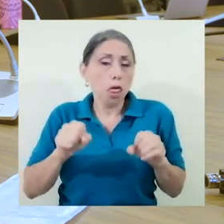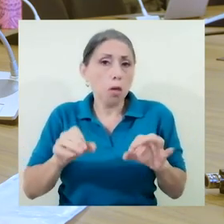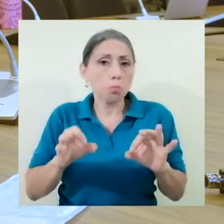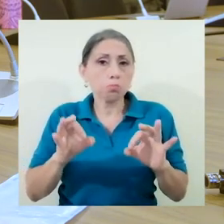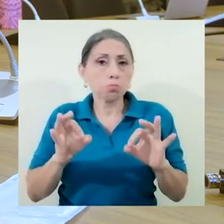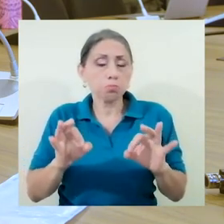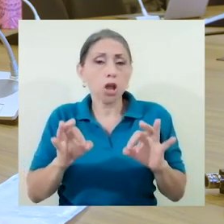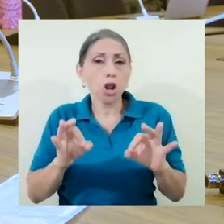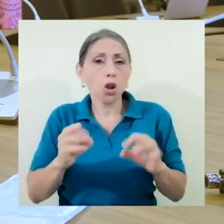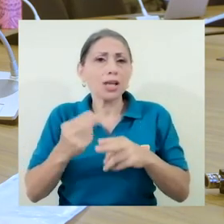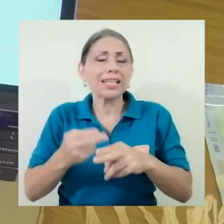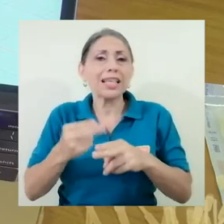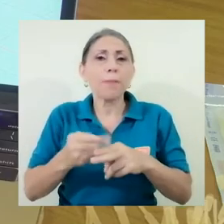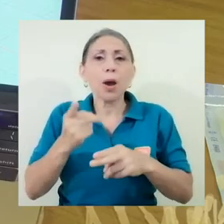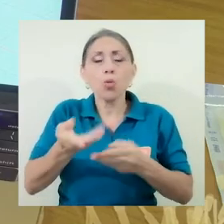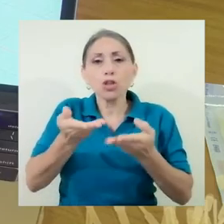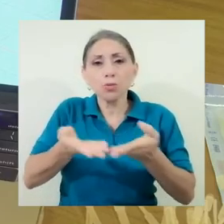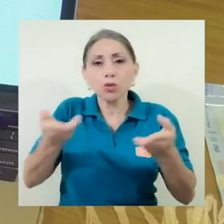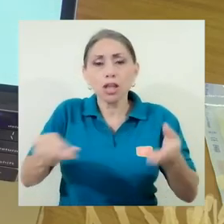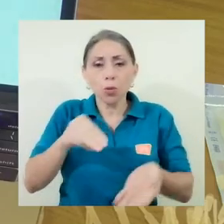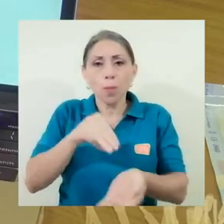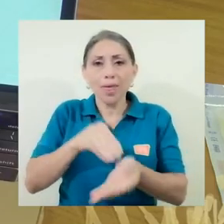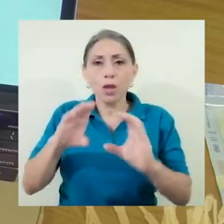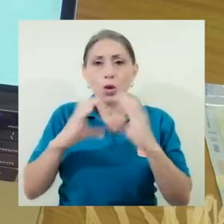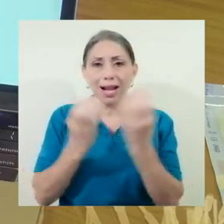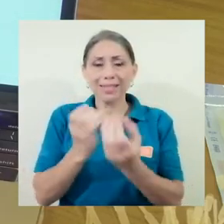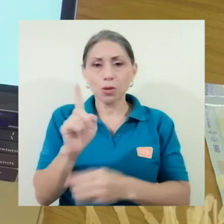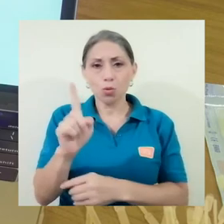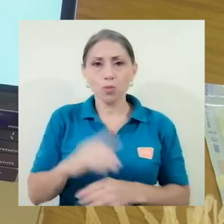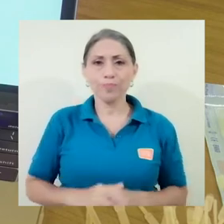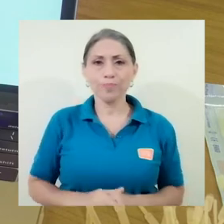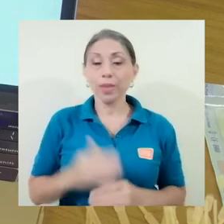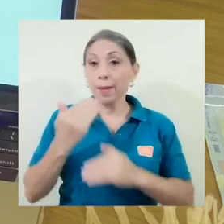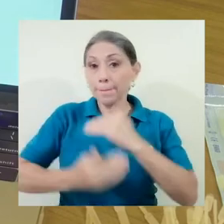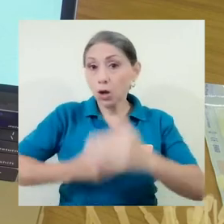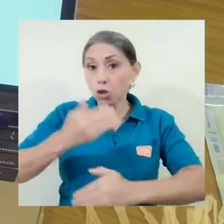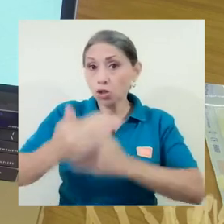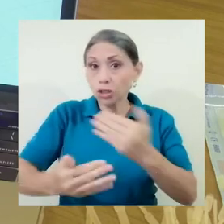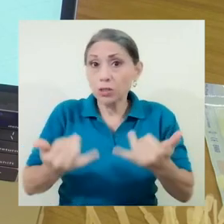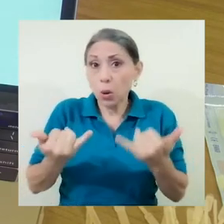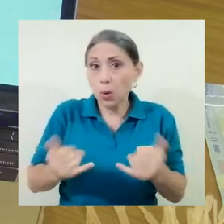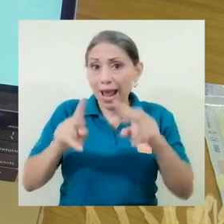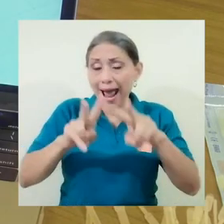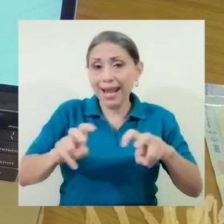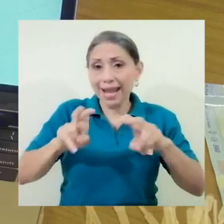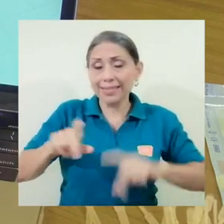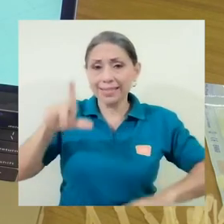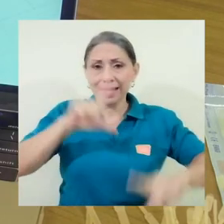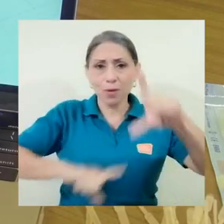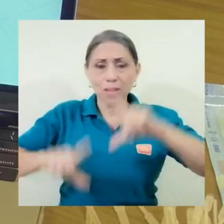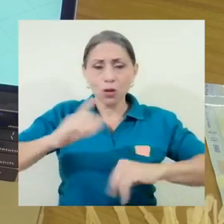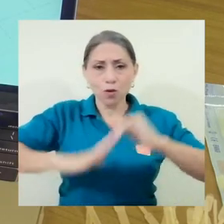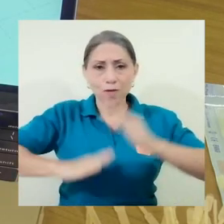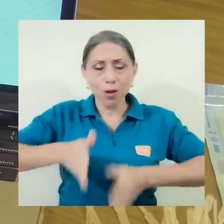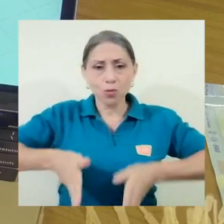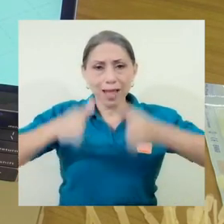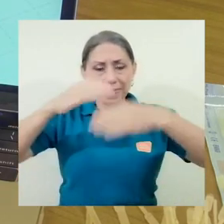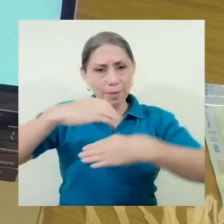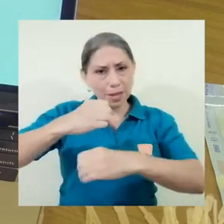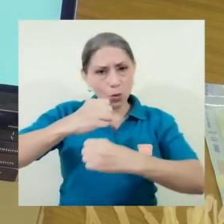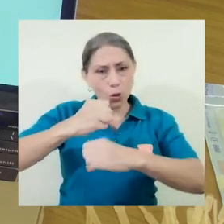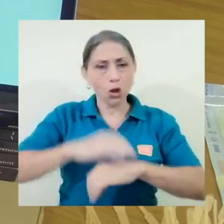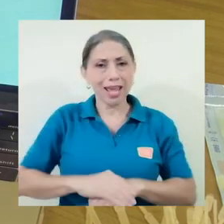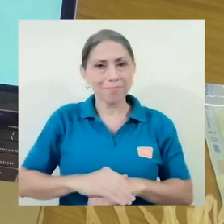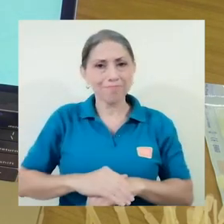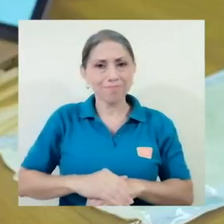lo que se llama un dispositivo médico de clase 1 el proceso está en análisis de laboratorio en la facultad